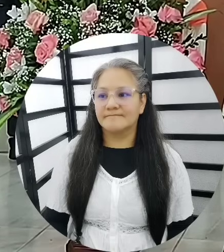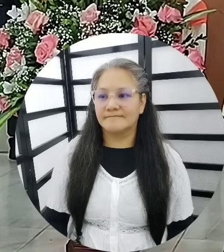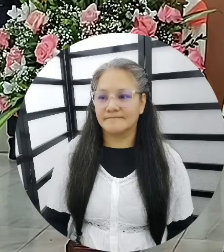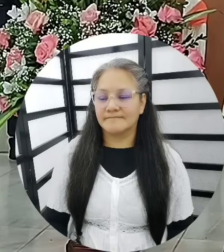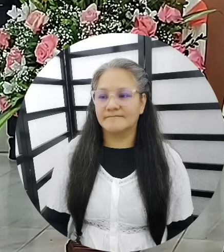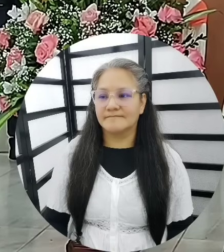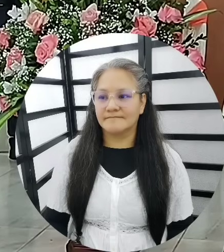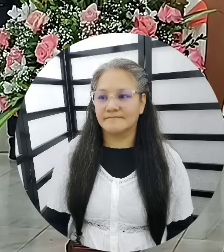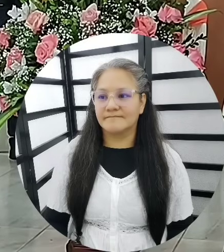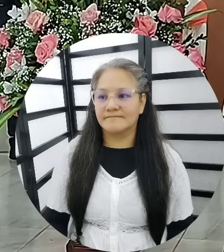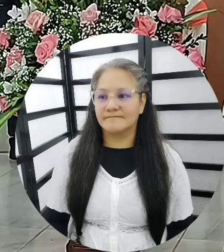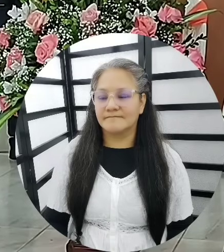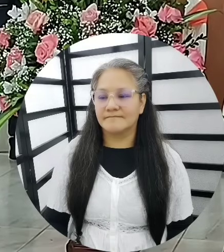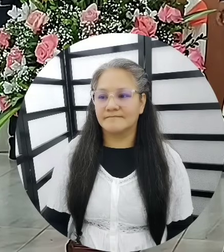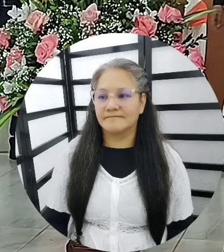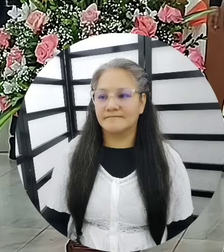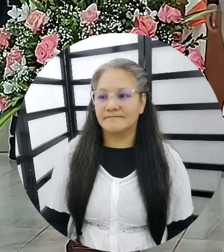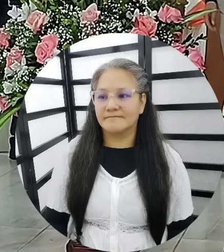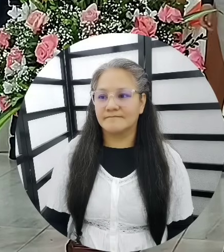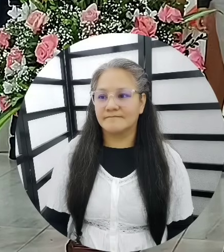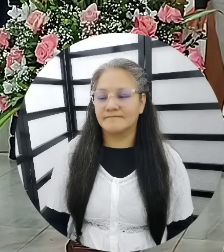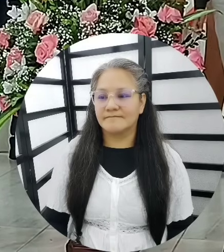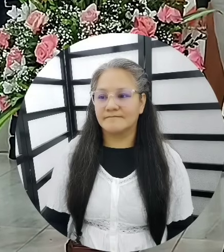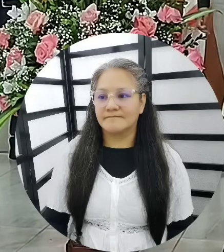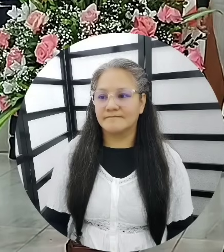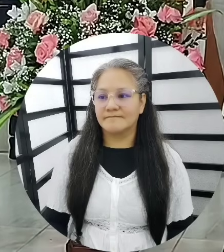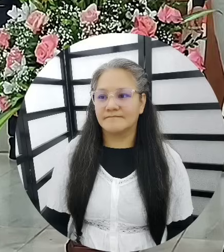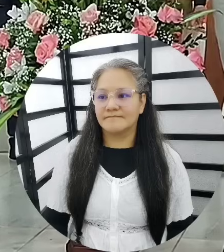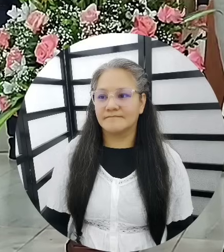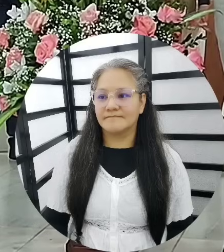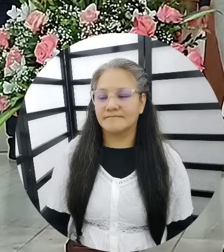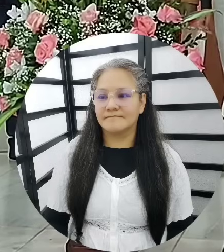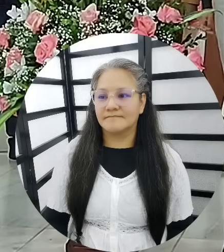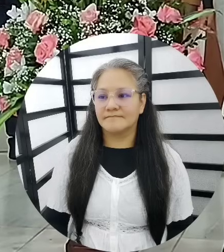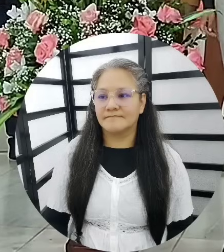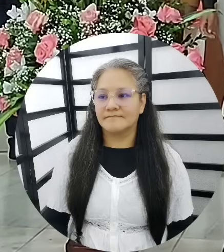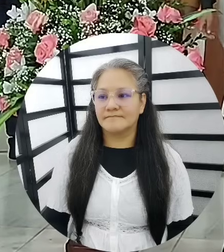buen ministro ¿de quién? De Jesucristo.